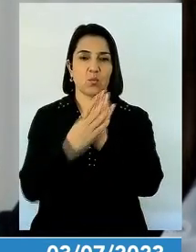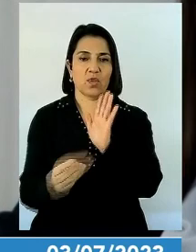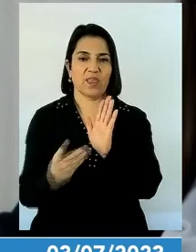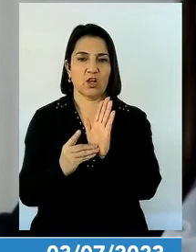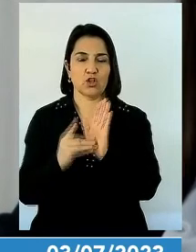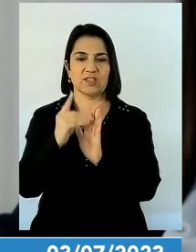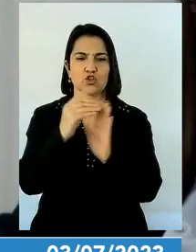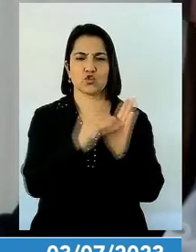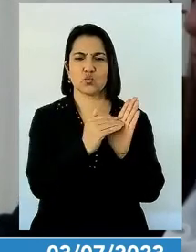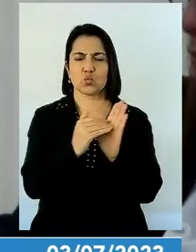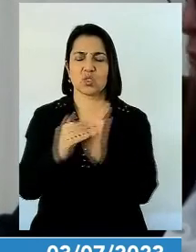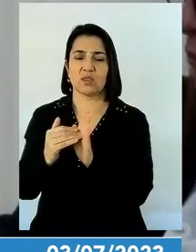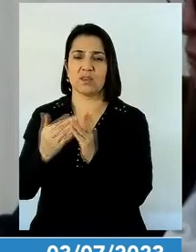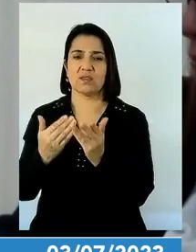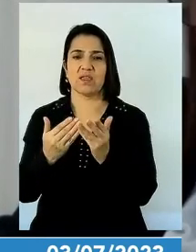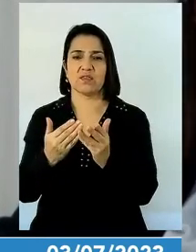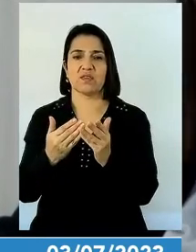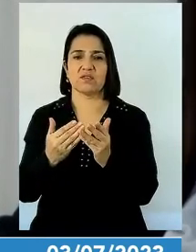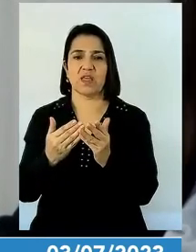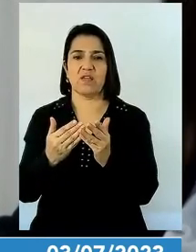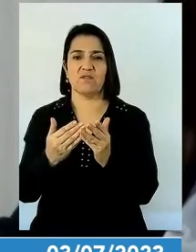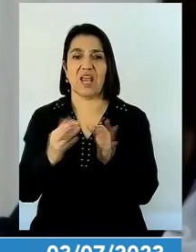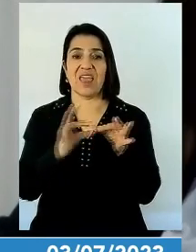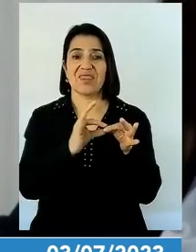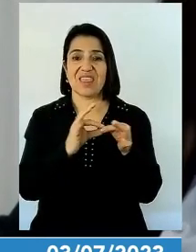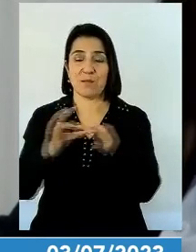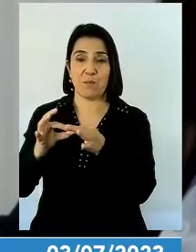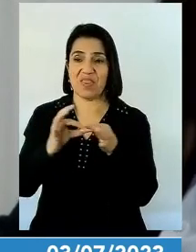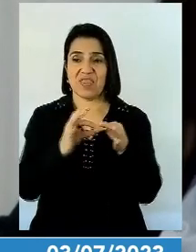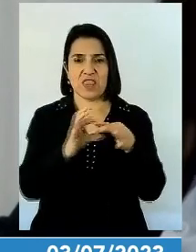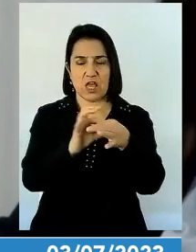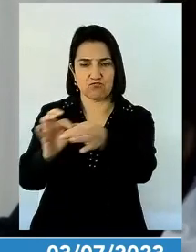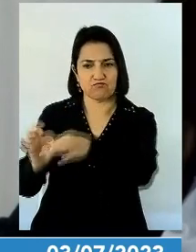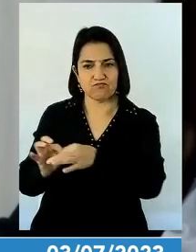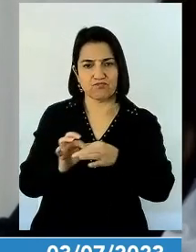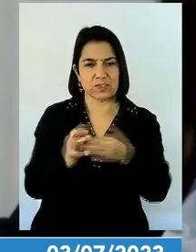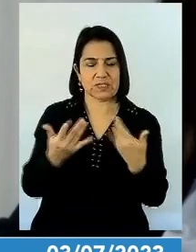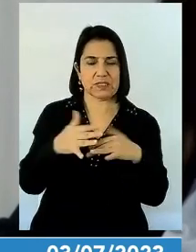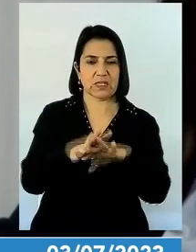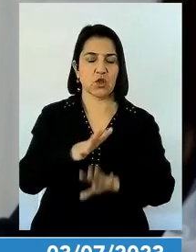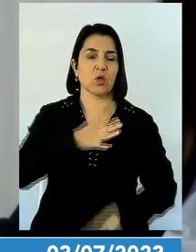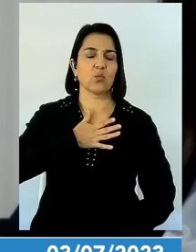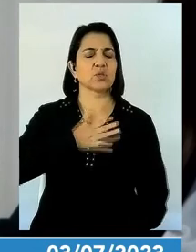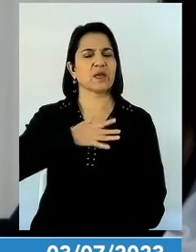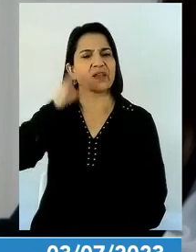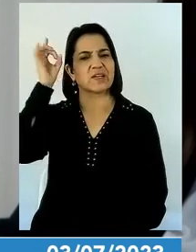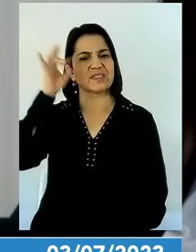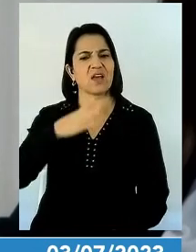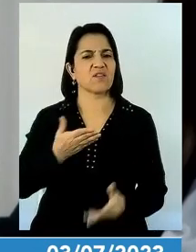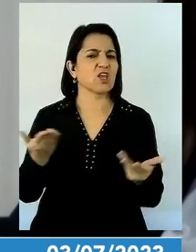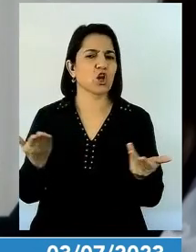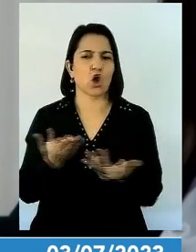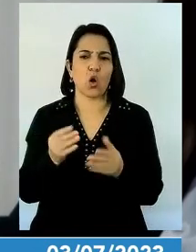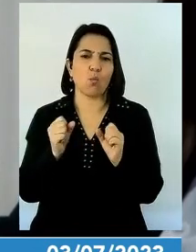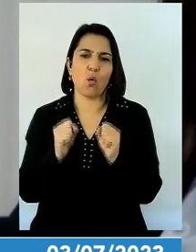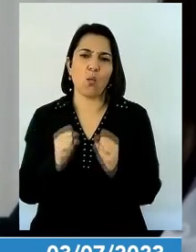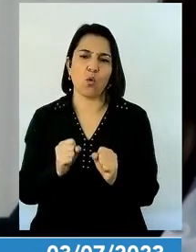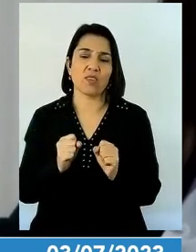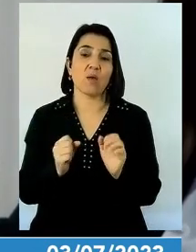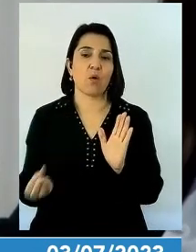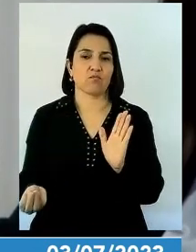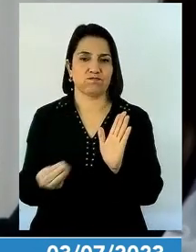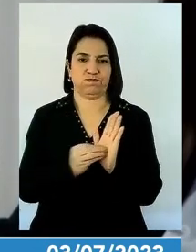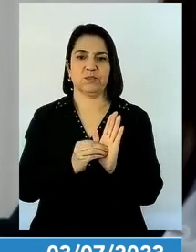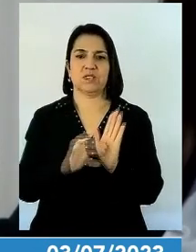sustentable, interdependiente e integrador. Me gustaría saber en la práctica eso, cómo lo podemos consagrar en el marco